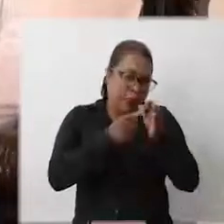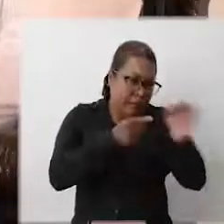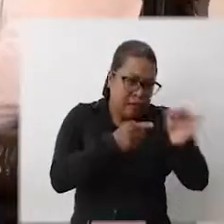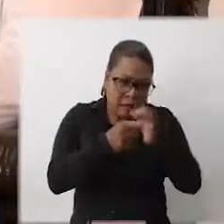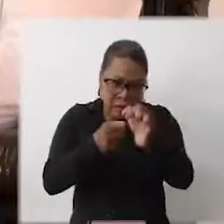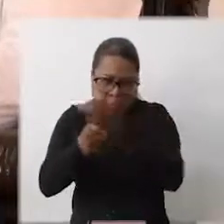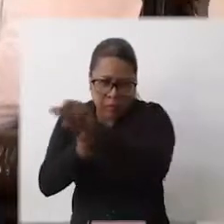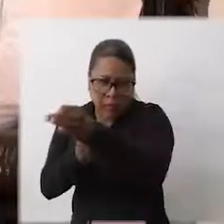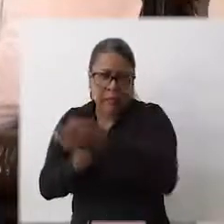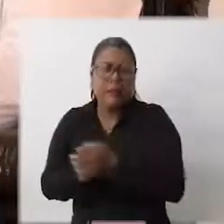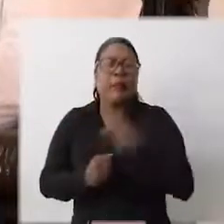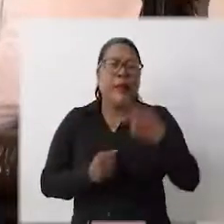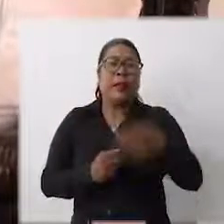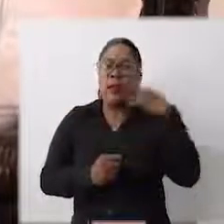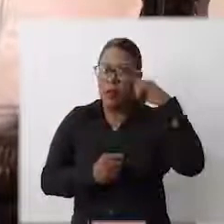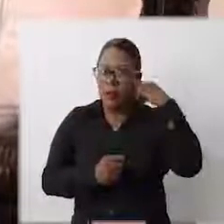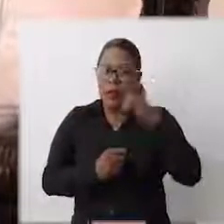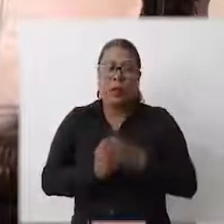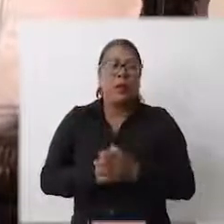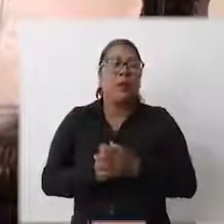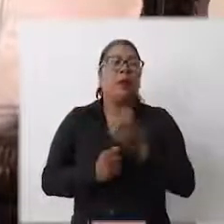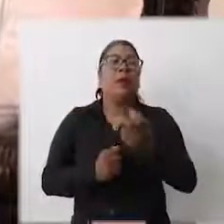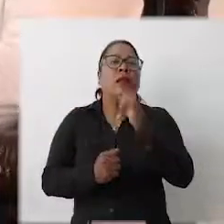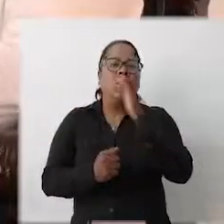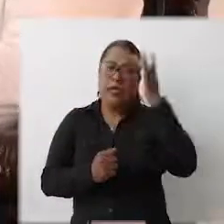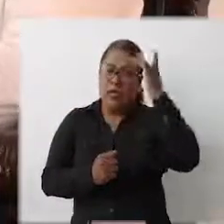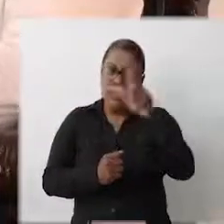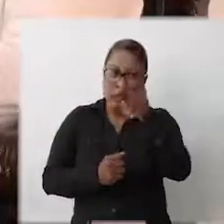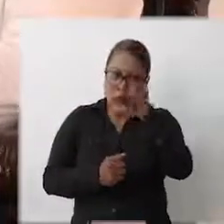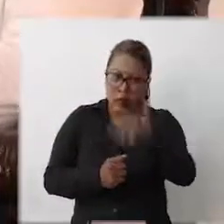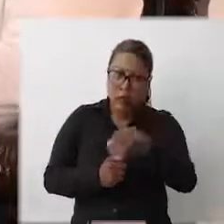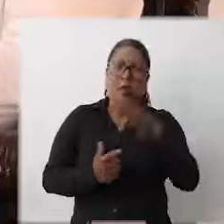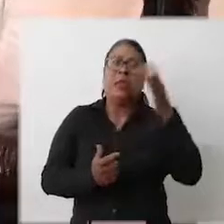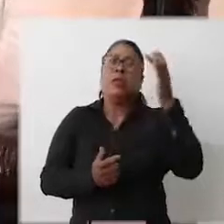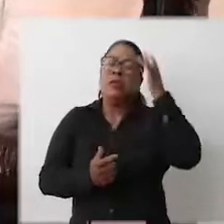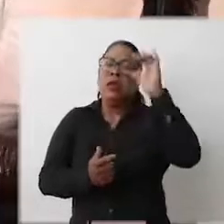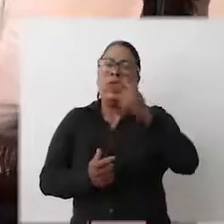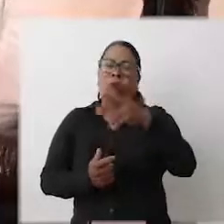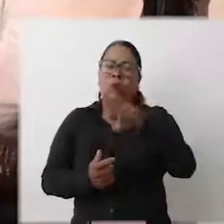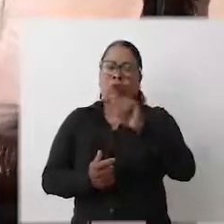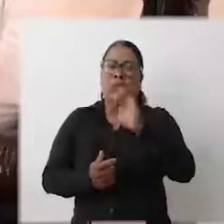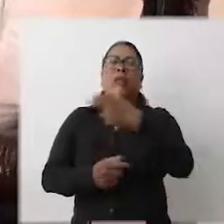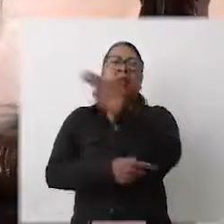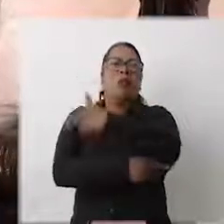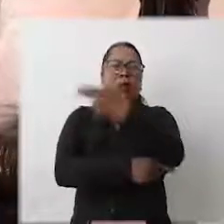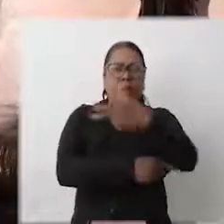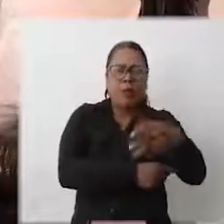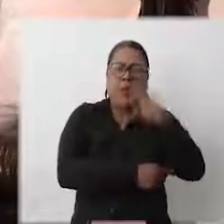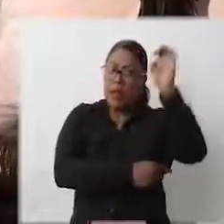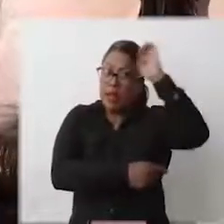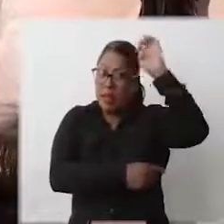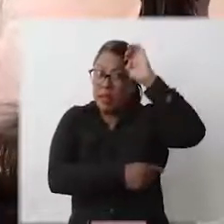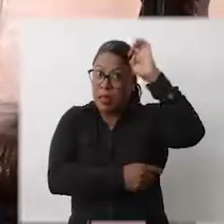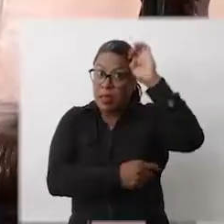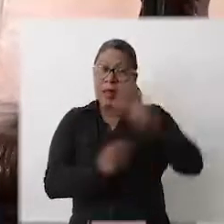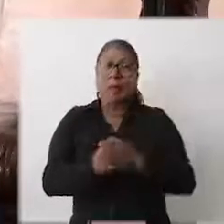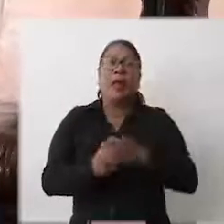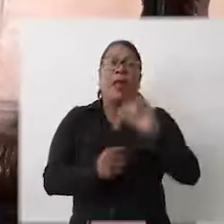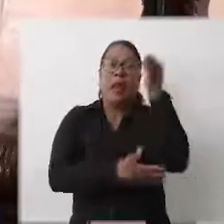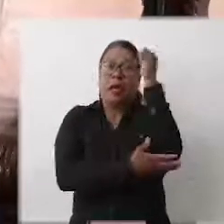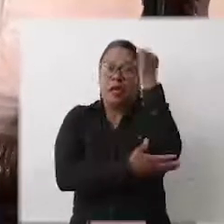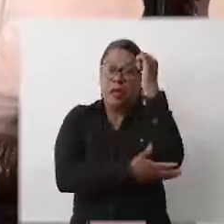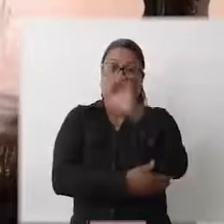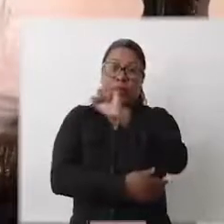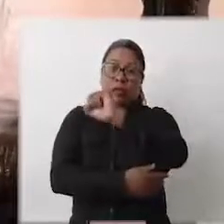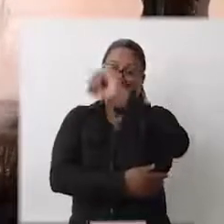De igual manera, contamos con la presencia del amigo Rodolfo Darío Brena Huereca, director de Protección